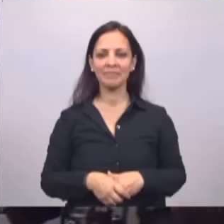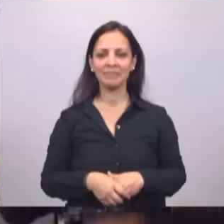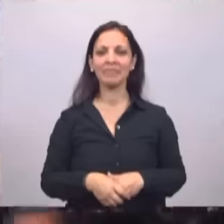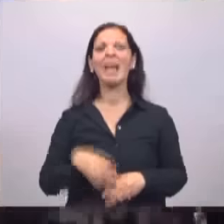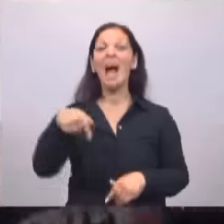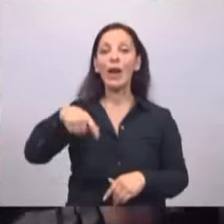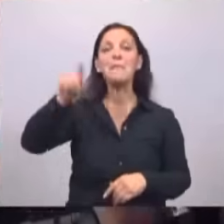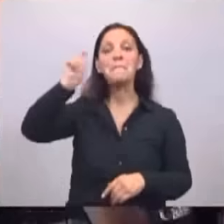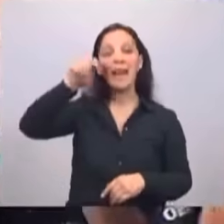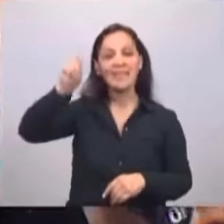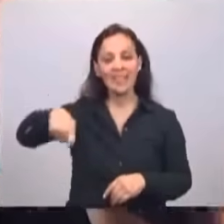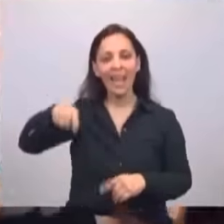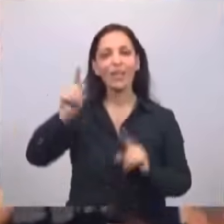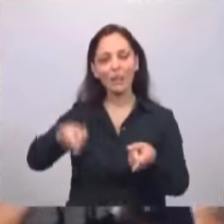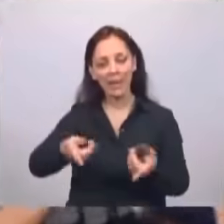Astilleros ahí.